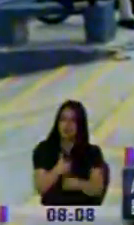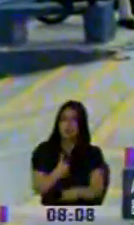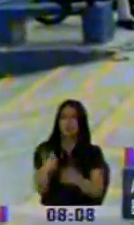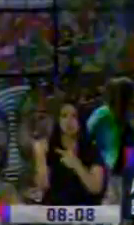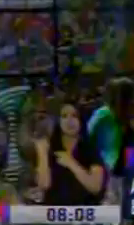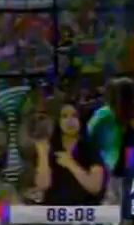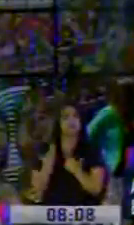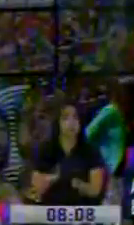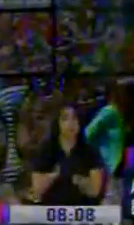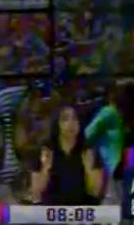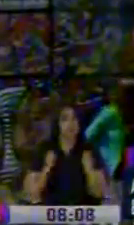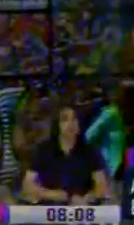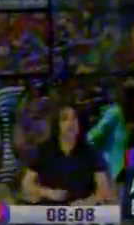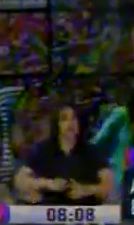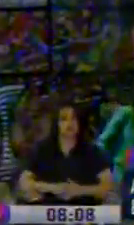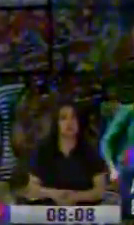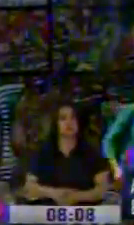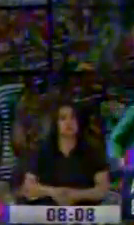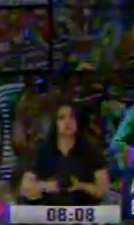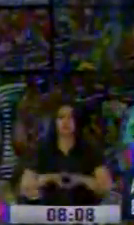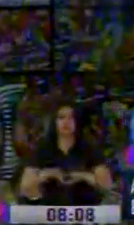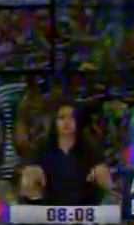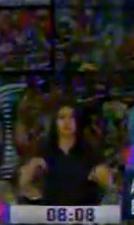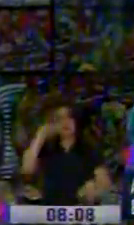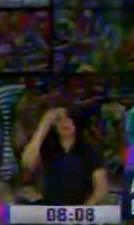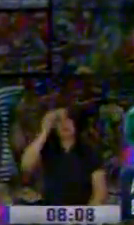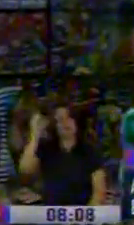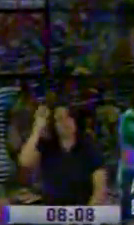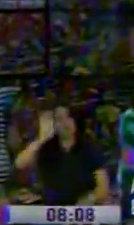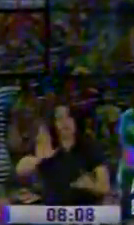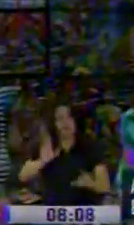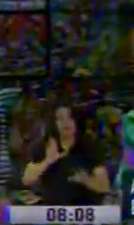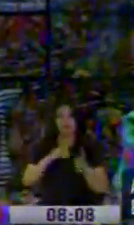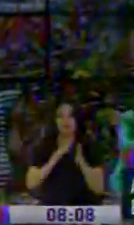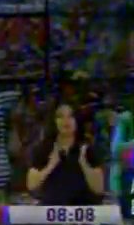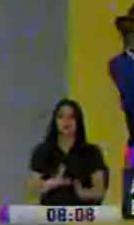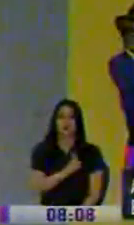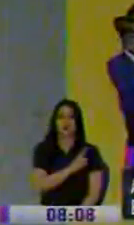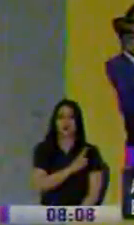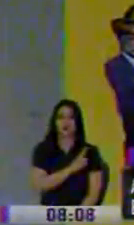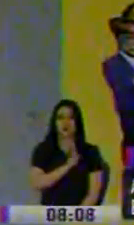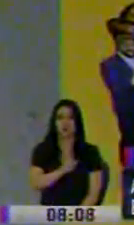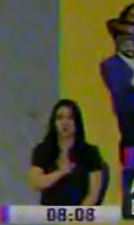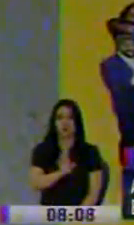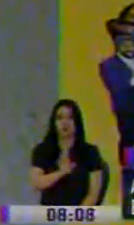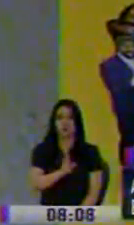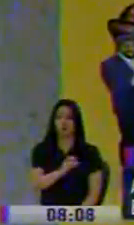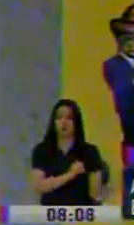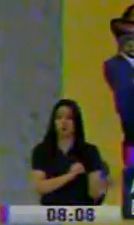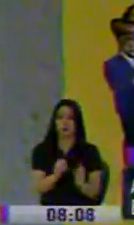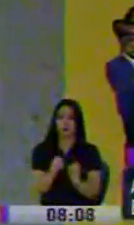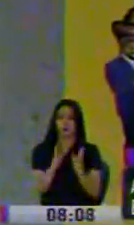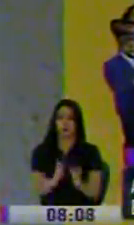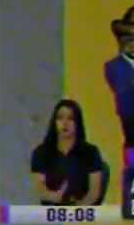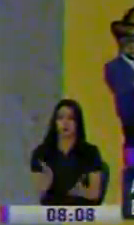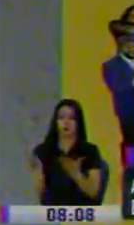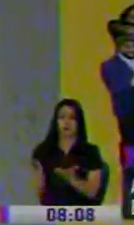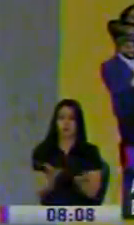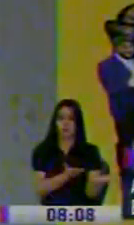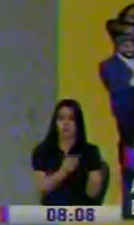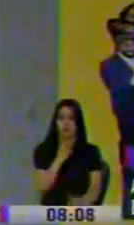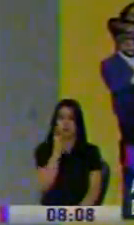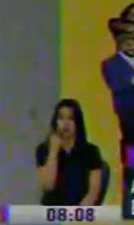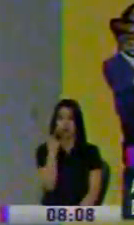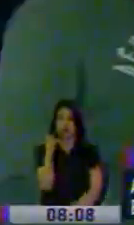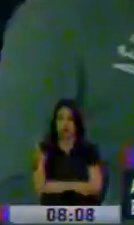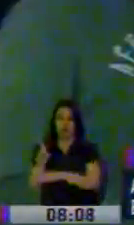que pasó. Hay posturas divididas dentro de la Federación de Estudiantes Universitarios de la UCE, organizadores del evento, es decir, existen dos